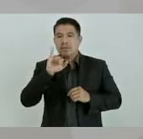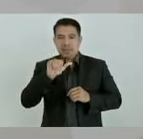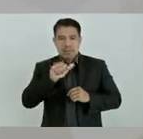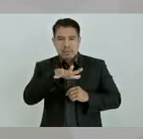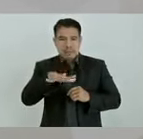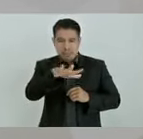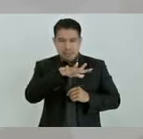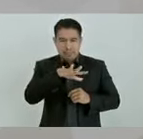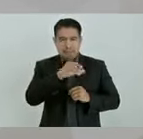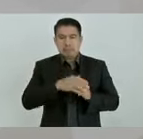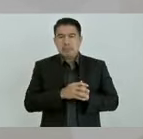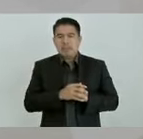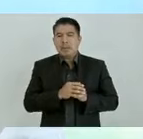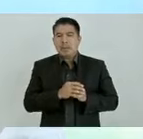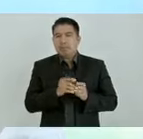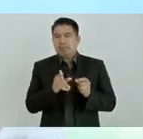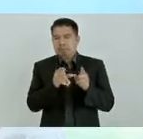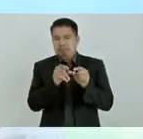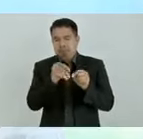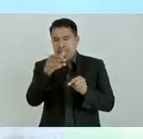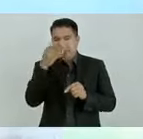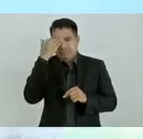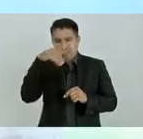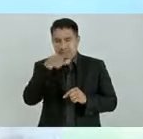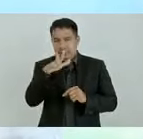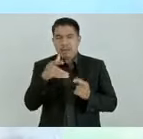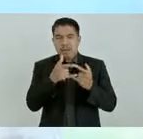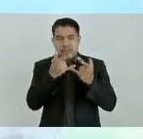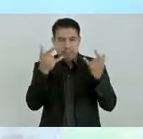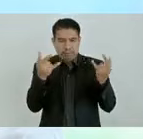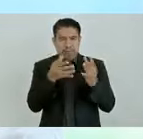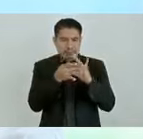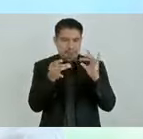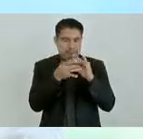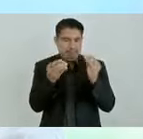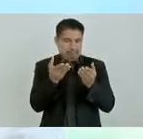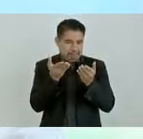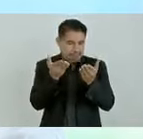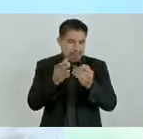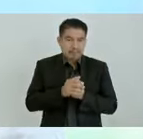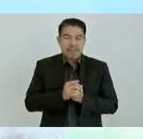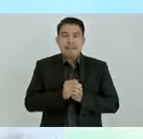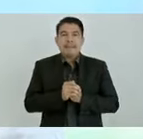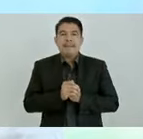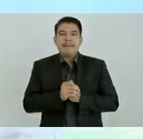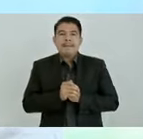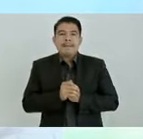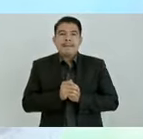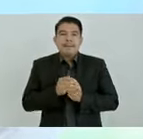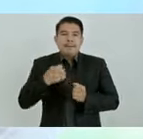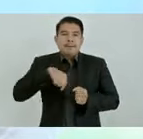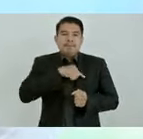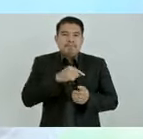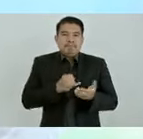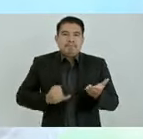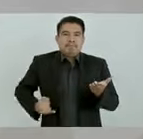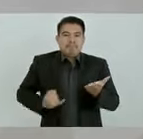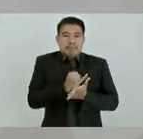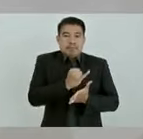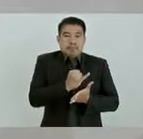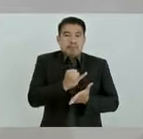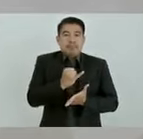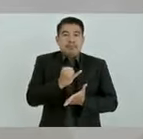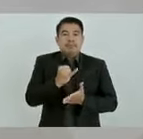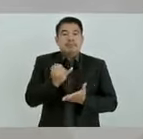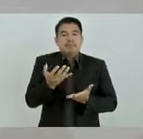Brevemente, porque ustedes seguramente ya conocen la historia, tomamos la decisión